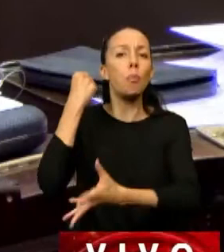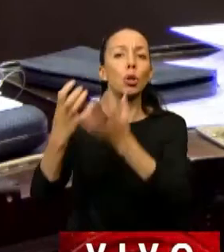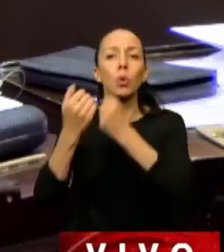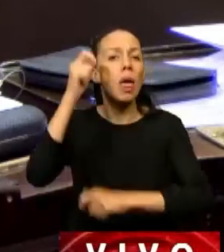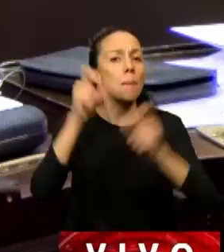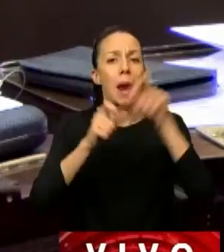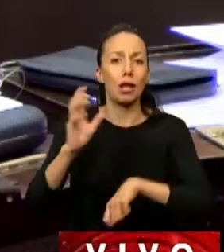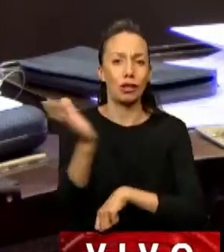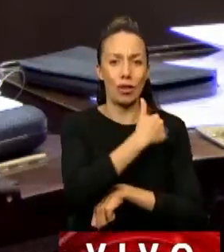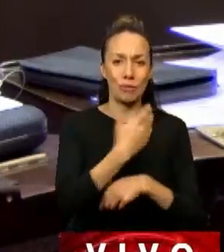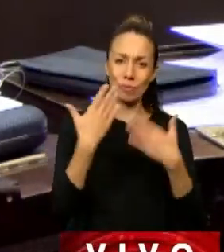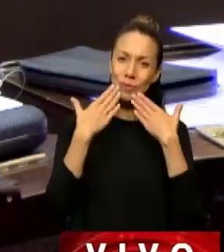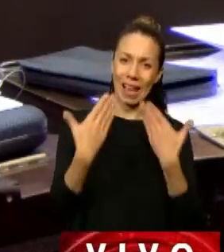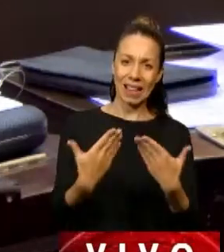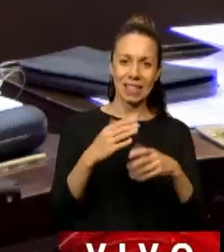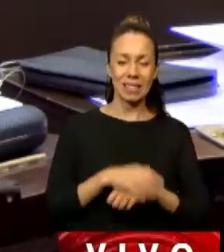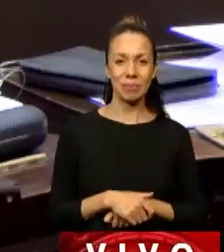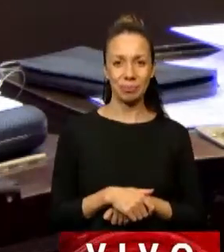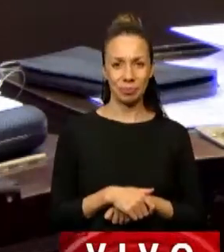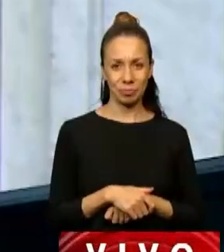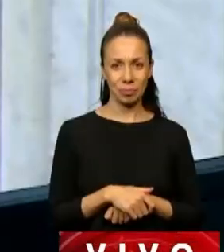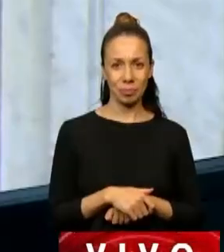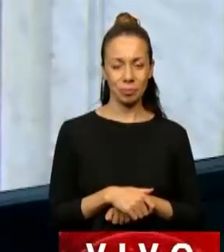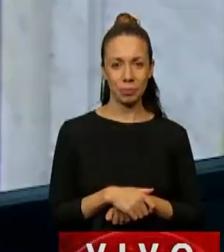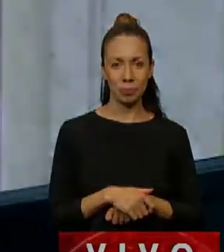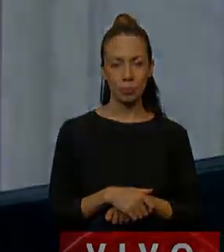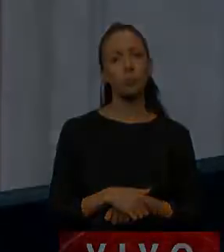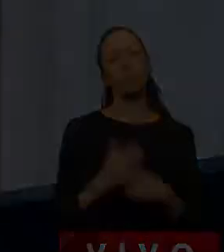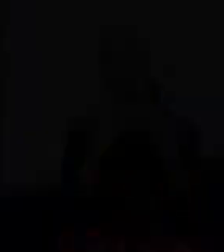para todos y todas. Muchísimas gracias. Muchas gracias, diputada Ginocchio.